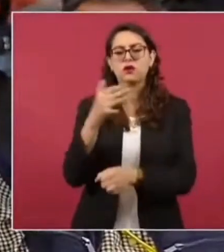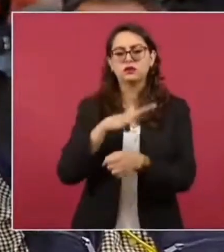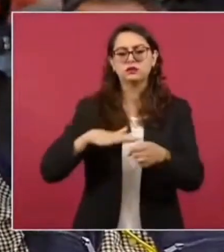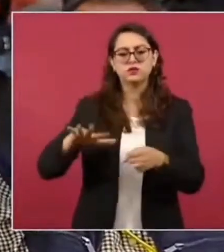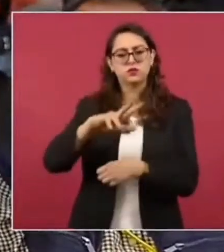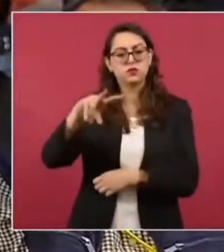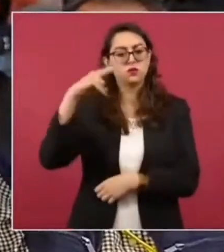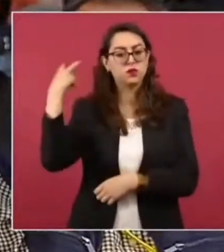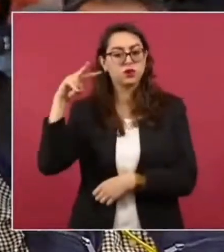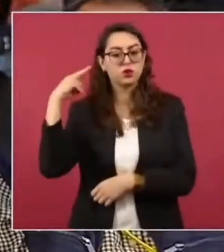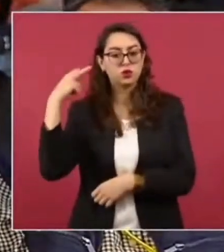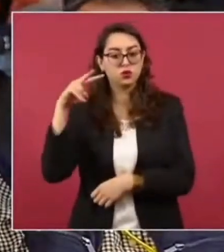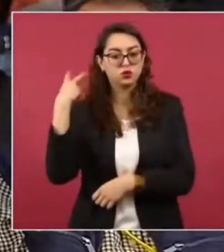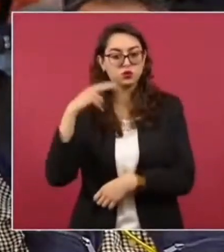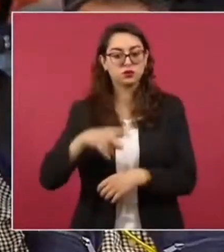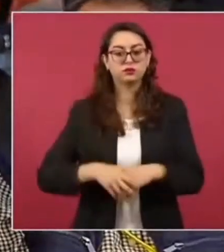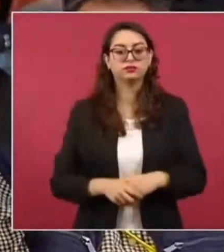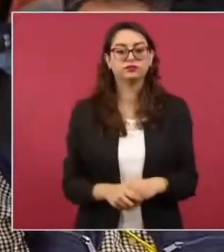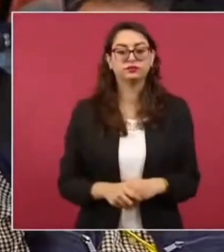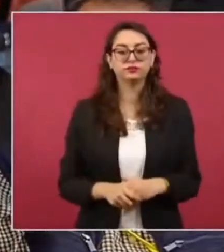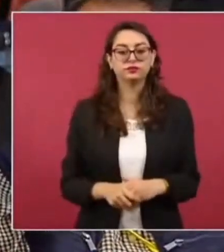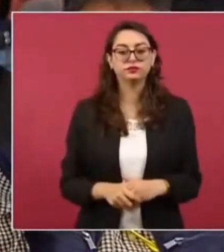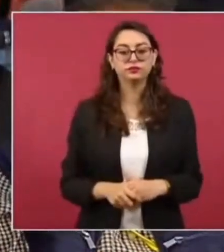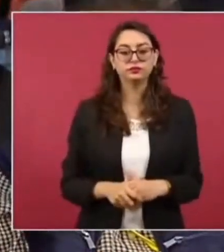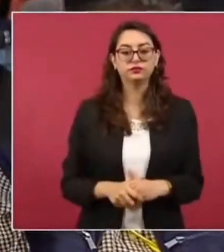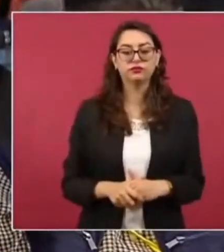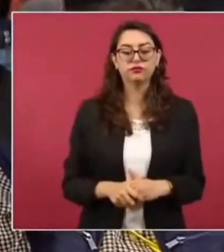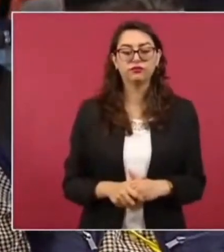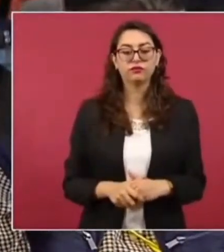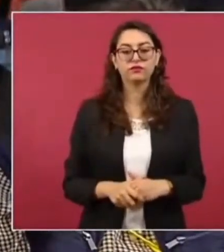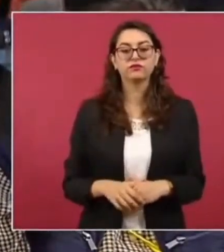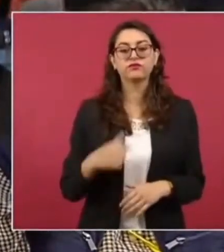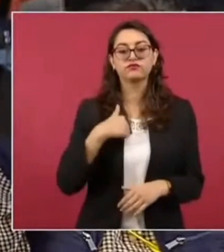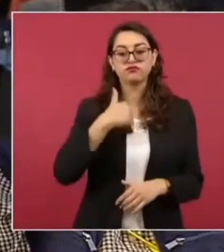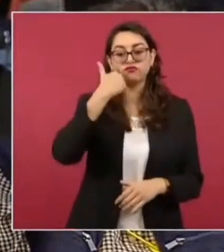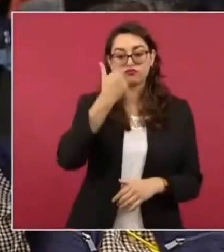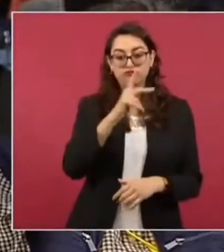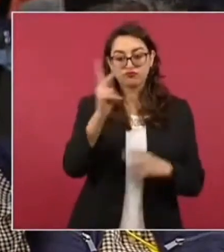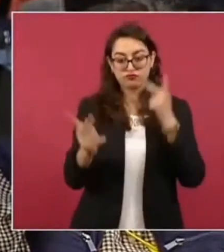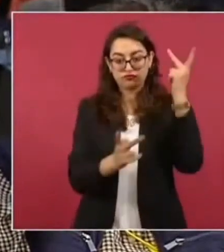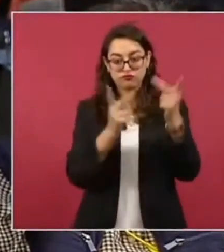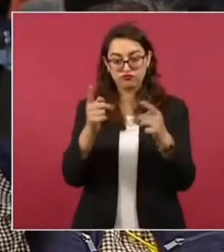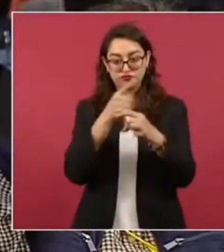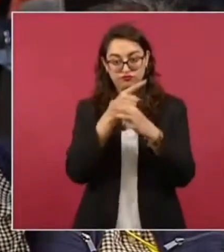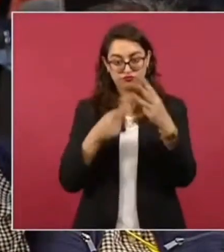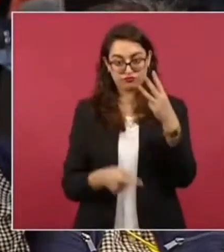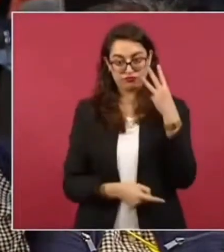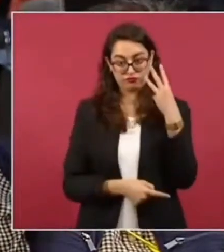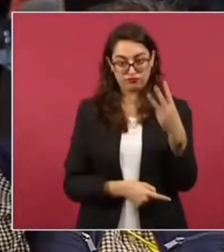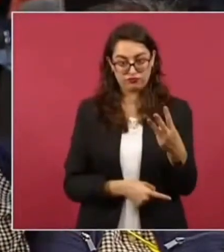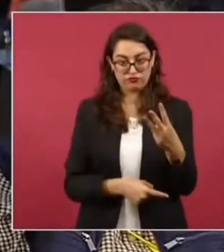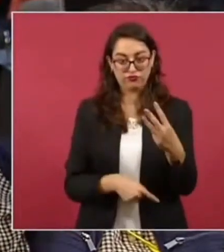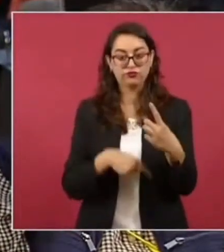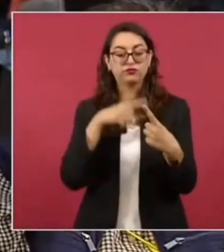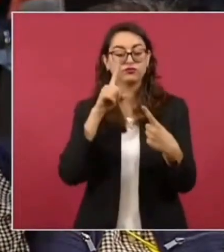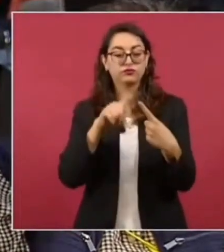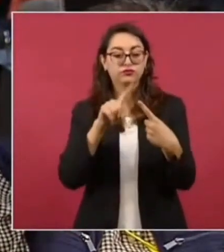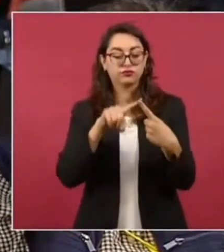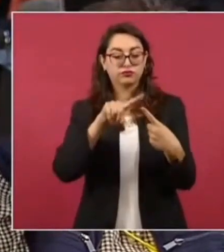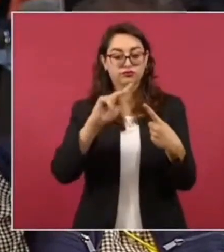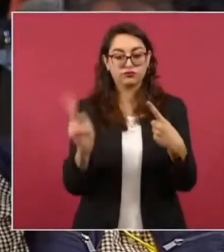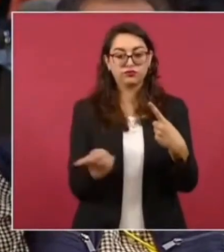Veracruz. Señor, yo le quiero hacer en esta ocasión 3 preguntas. La primera de ellas